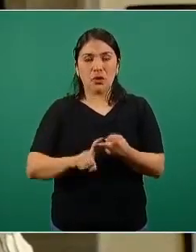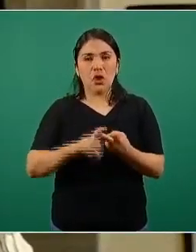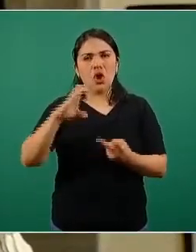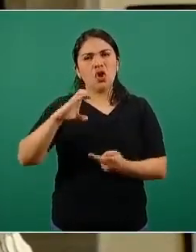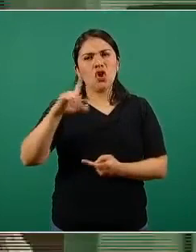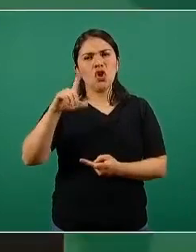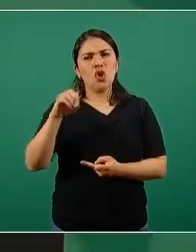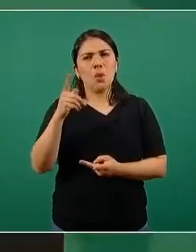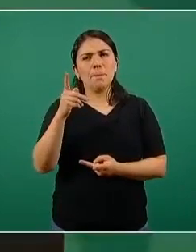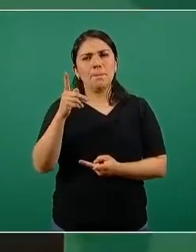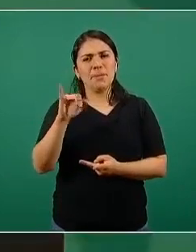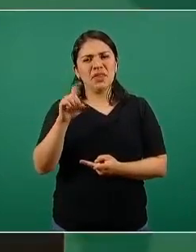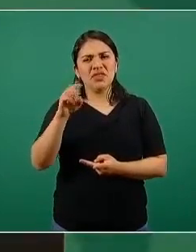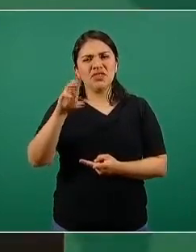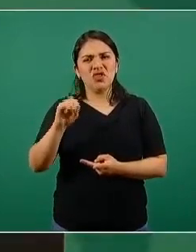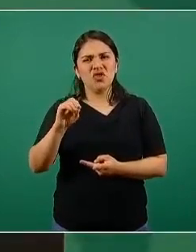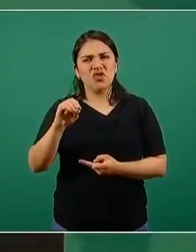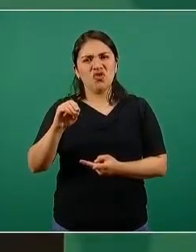clopidogrel,